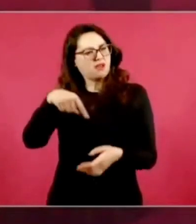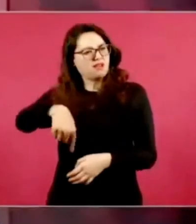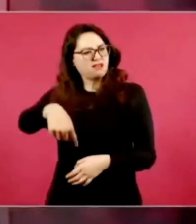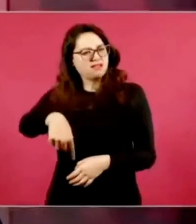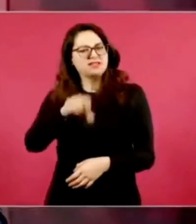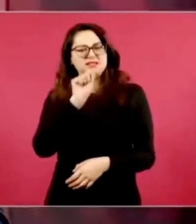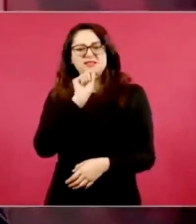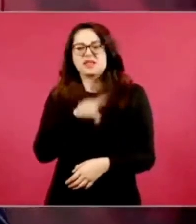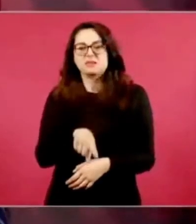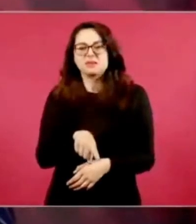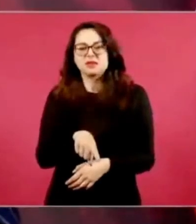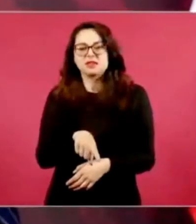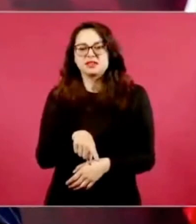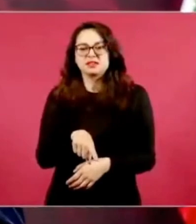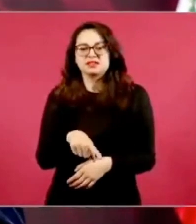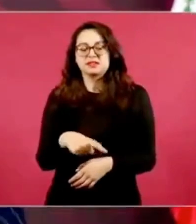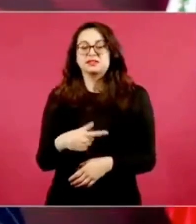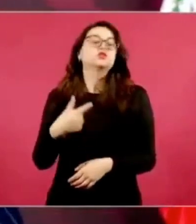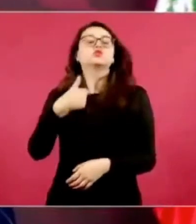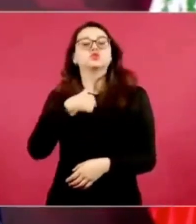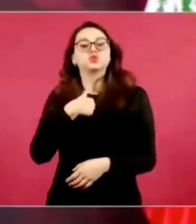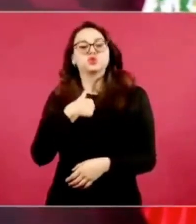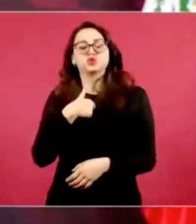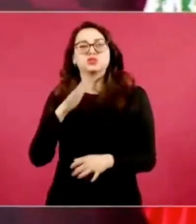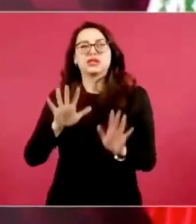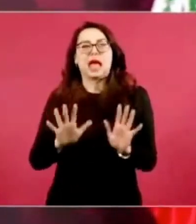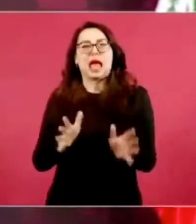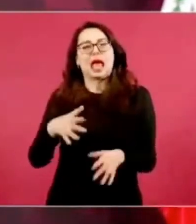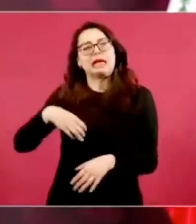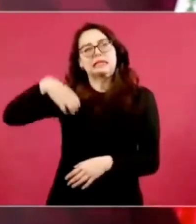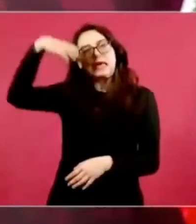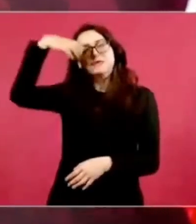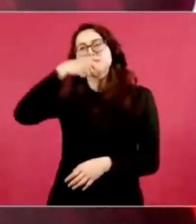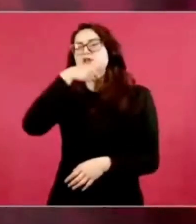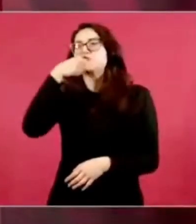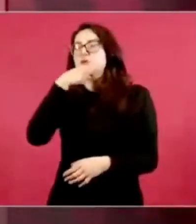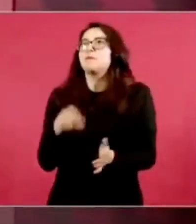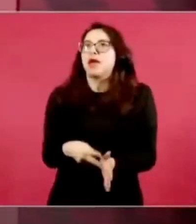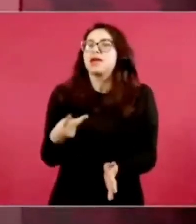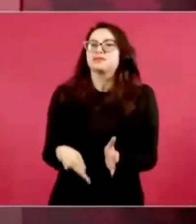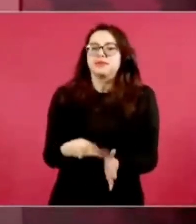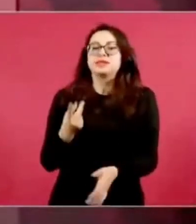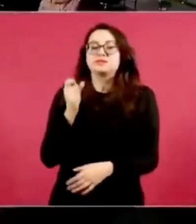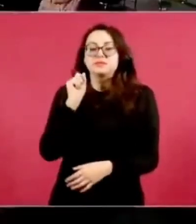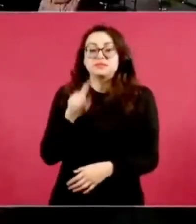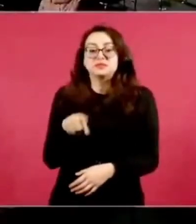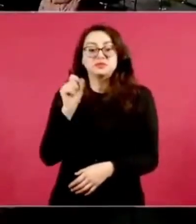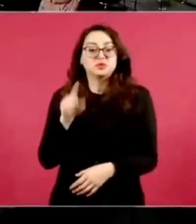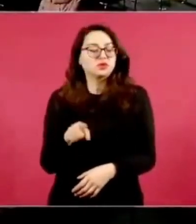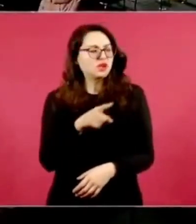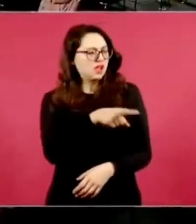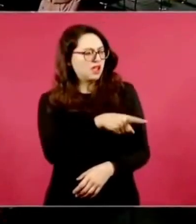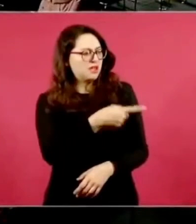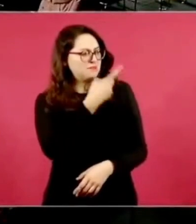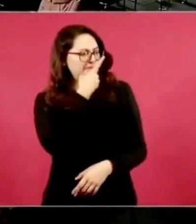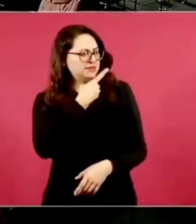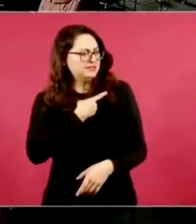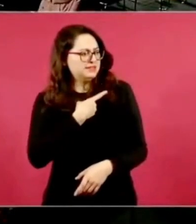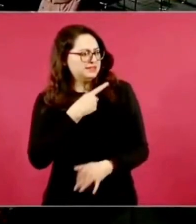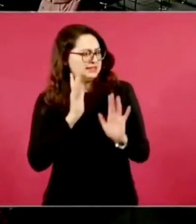porque ya cuando uno llega a determinada edad se repite mucho. Pero tú me vas a decir, Jesús, si ya lo